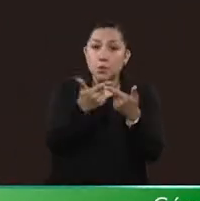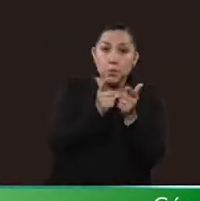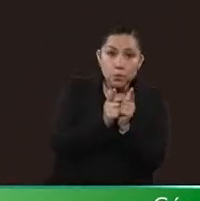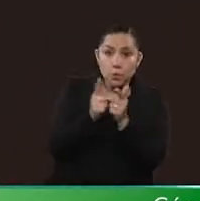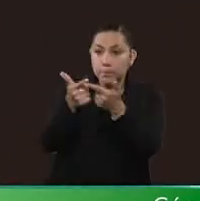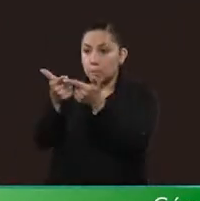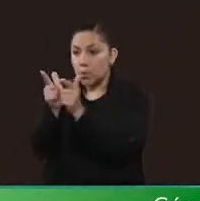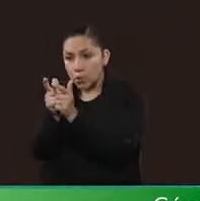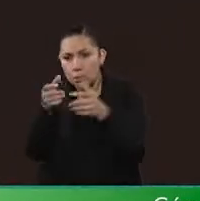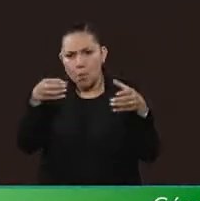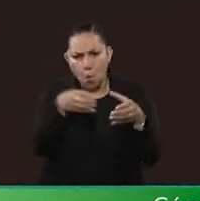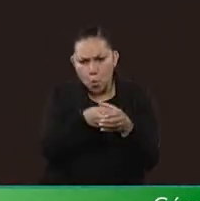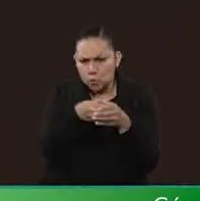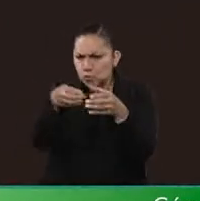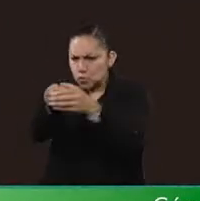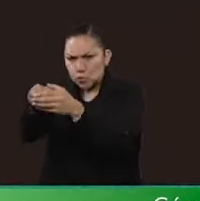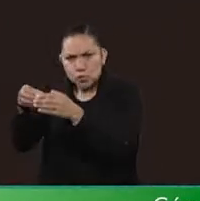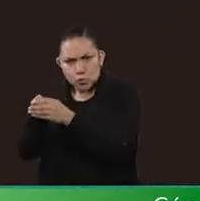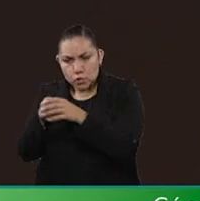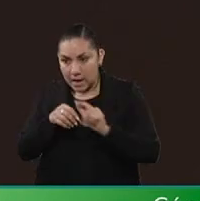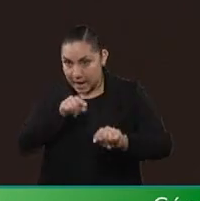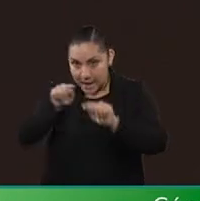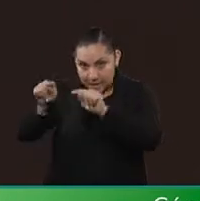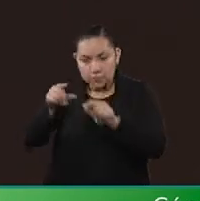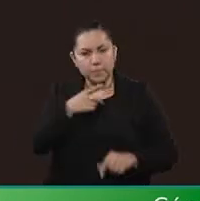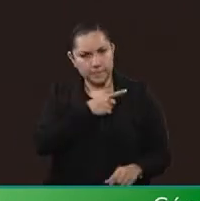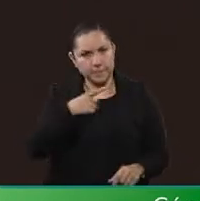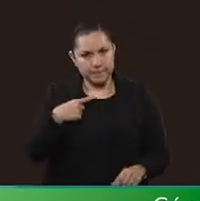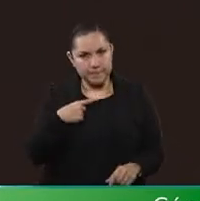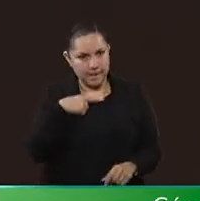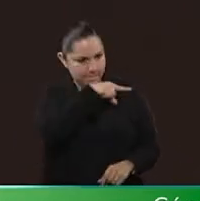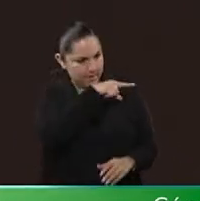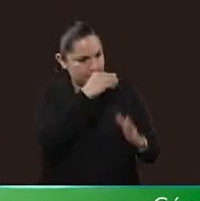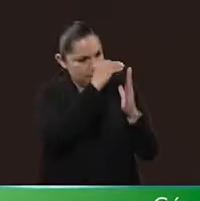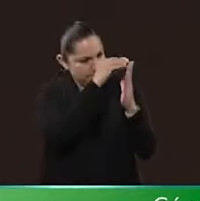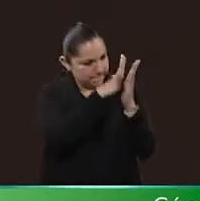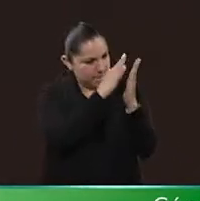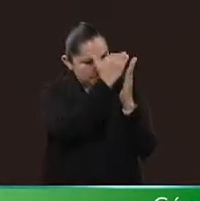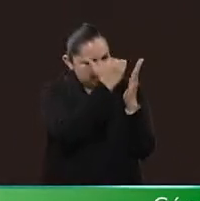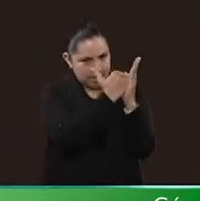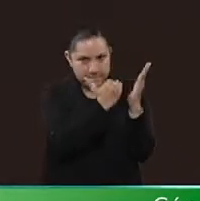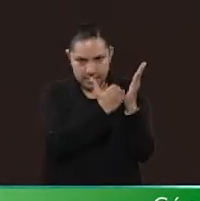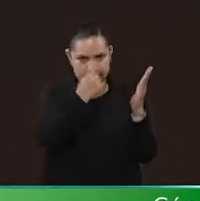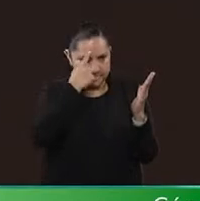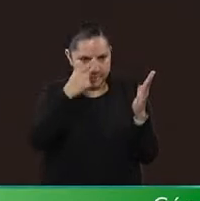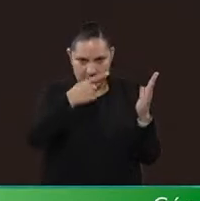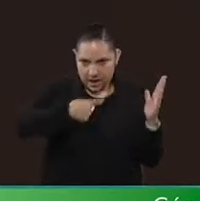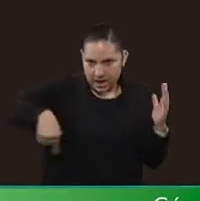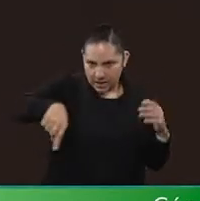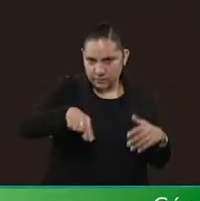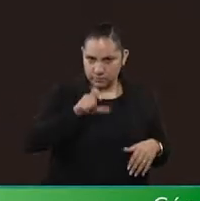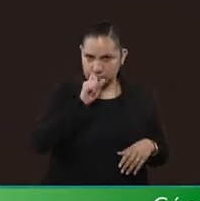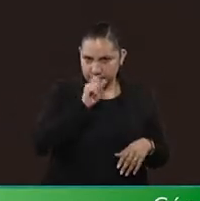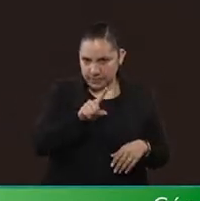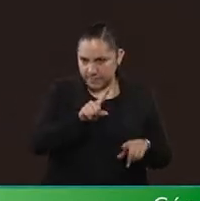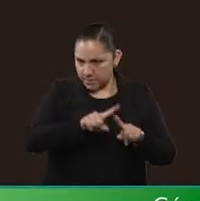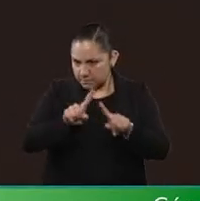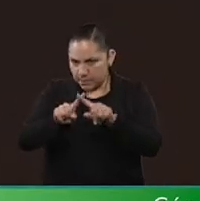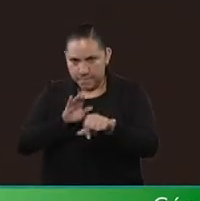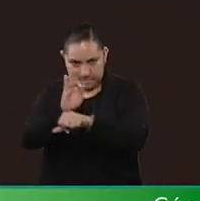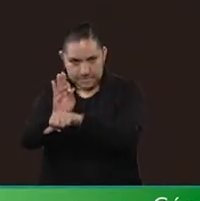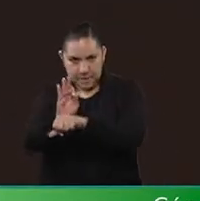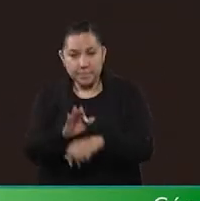grupos excluidos. Es innegable que el proceso de retroactividad se ha materializado más en